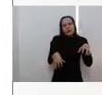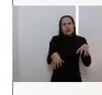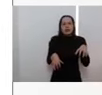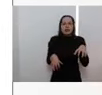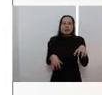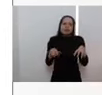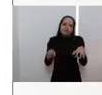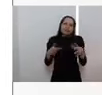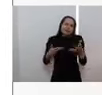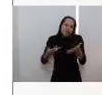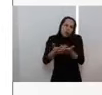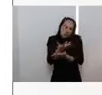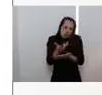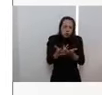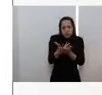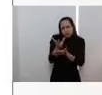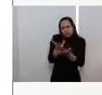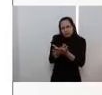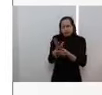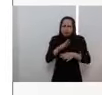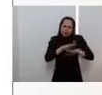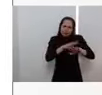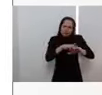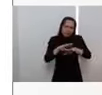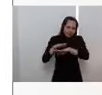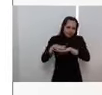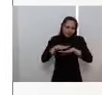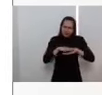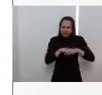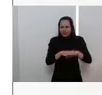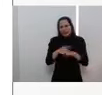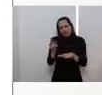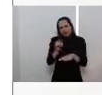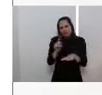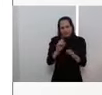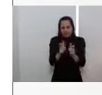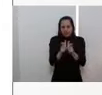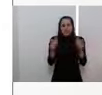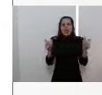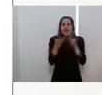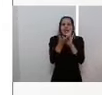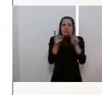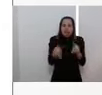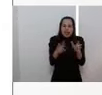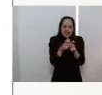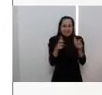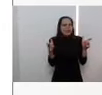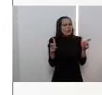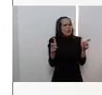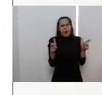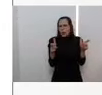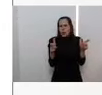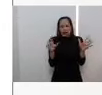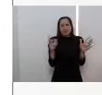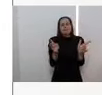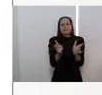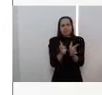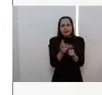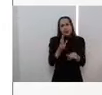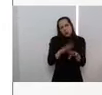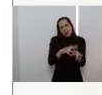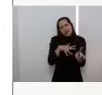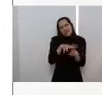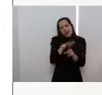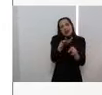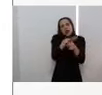la recomendación la misma solicitud de no mantener un número elevado de estudiantes por el riesgo del contagio pues